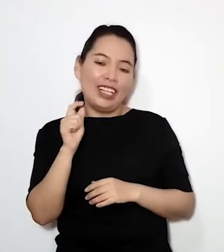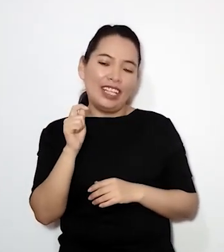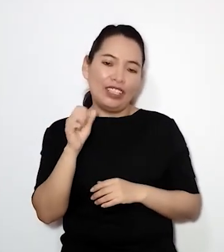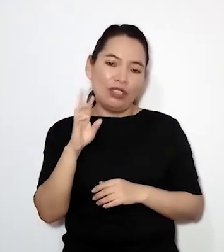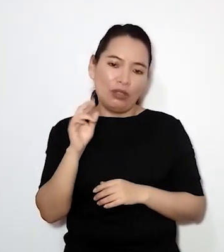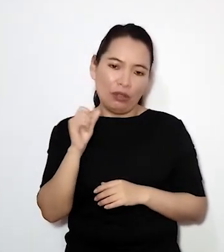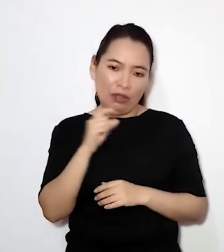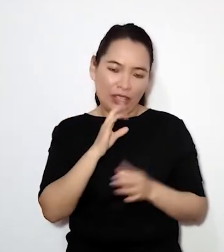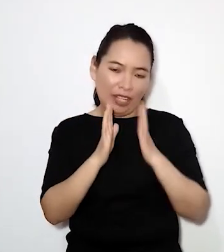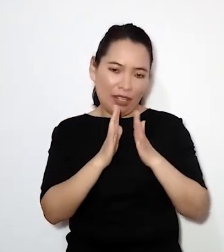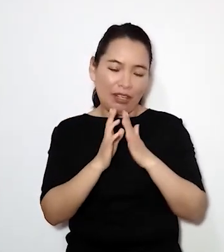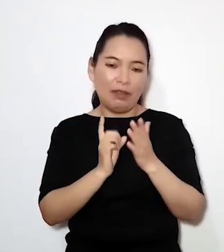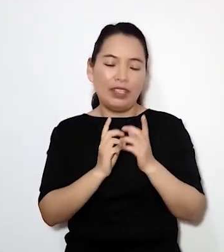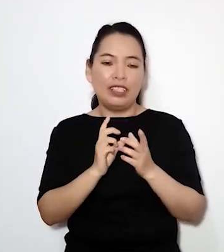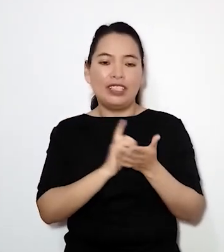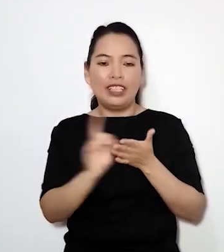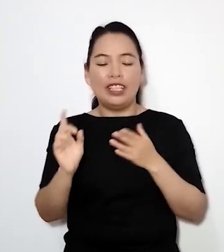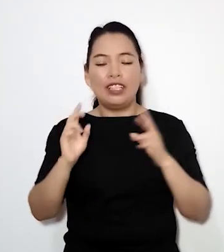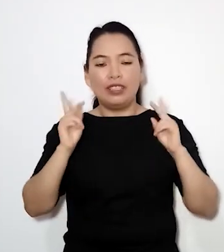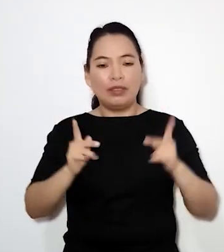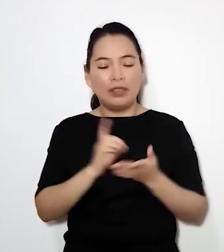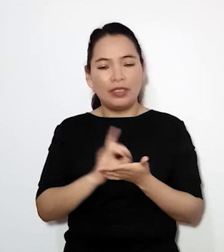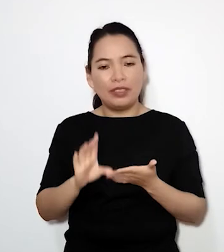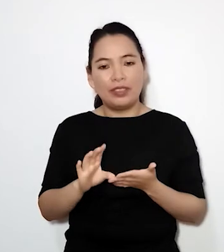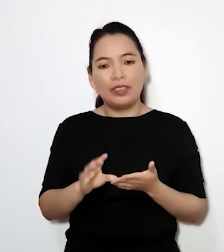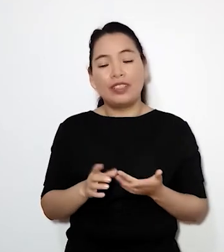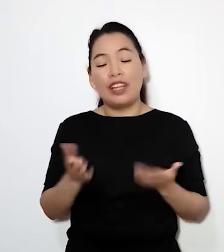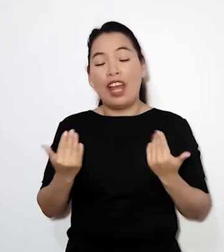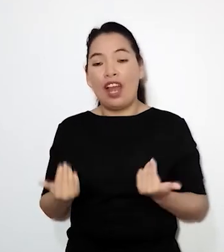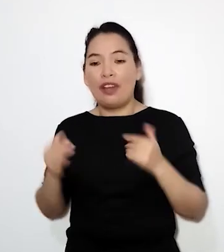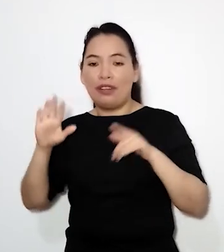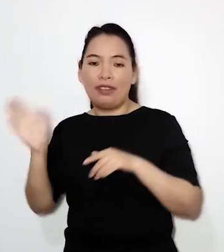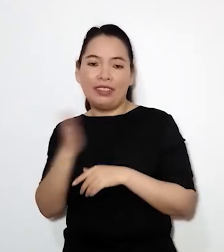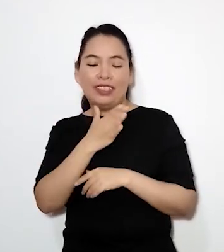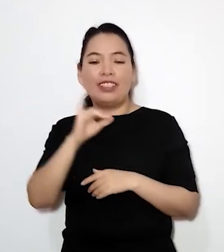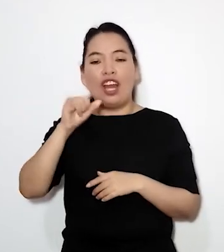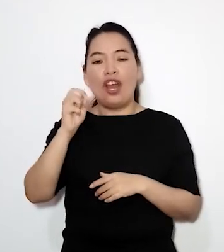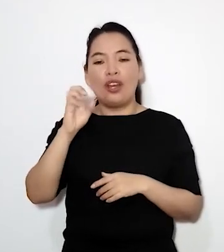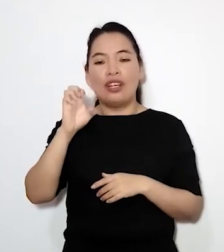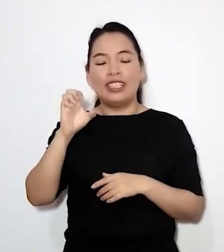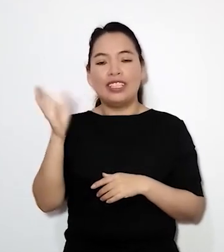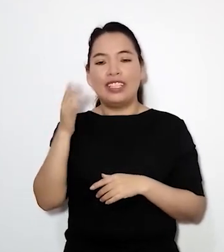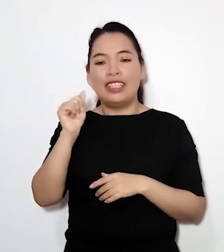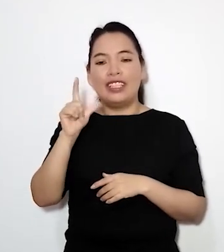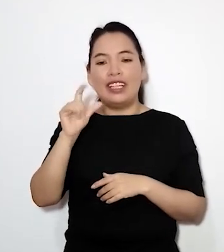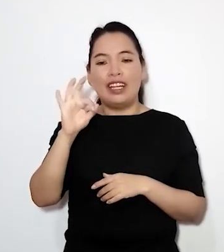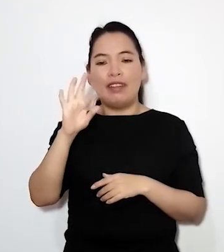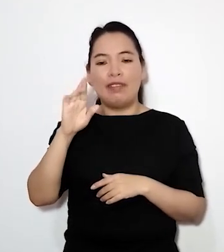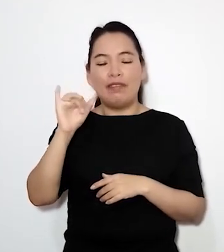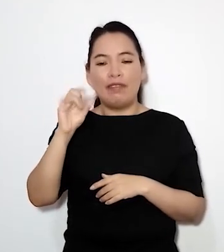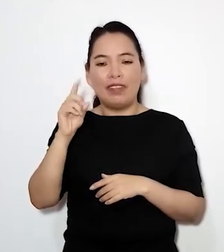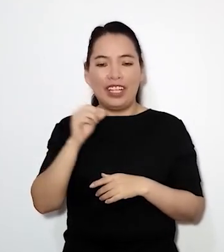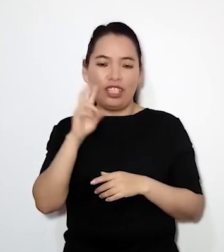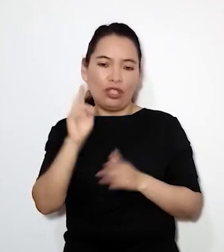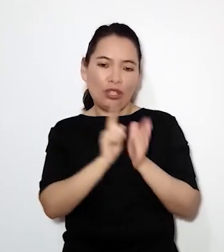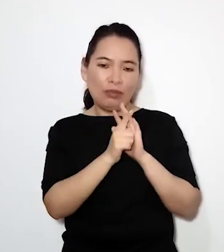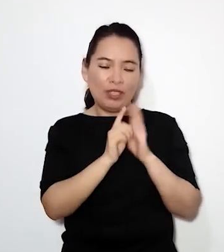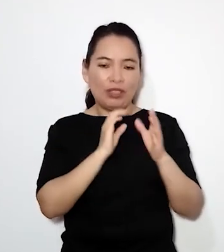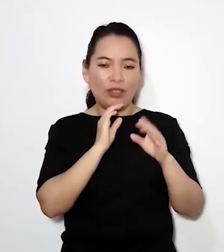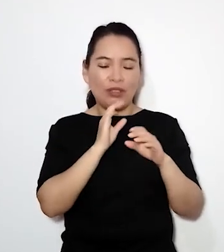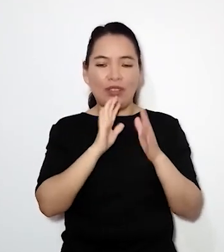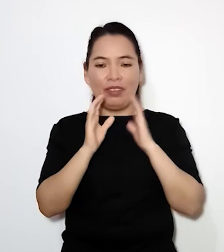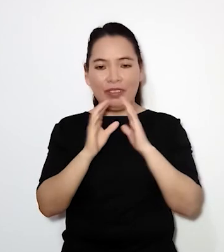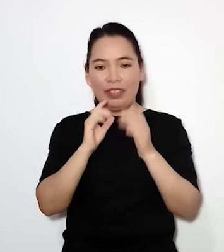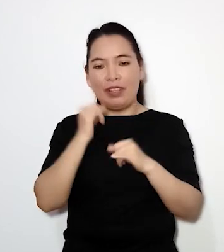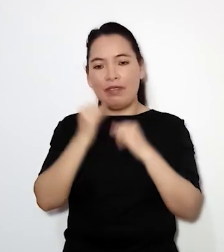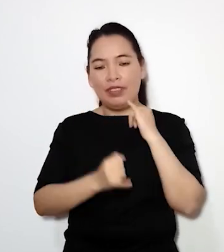con discapacidad. Y ahora a José Alfredo, por favor, tus 2 minutos de comentario final. Bien, por retomar